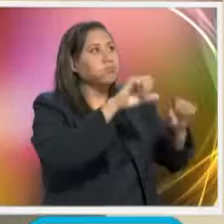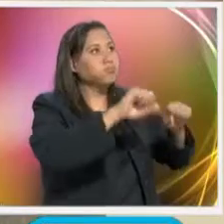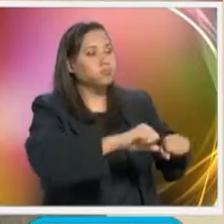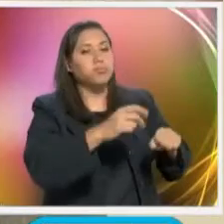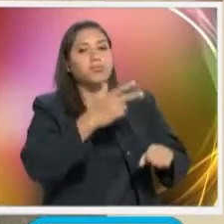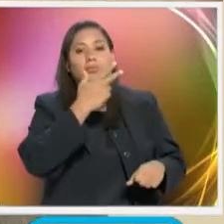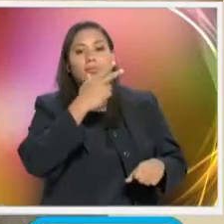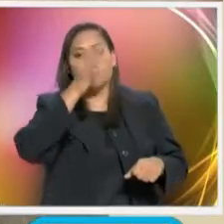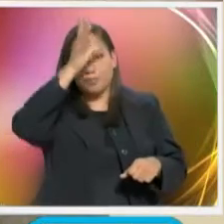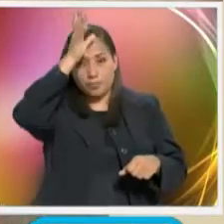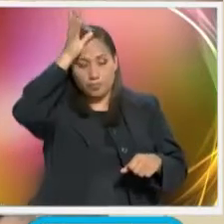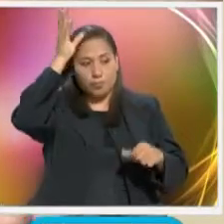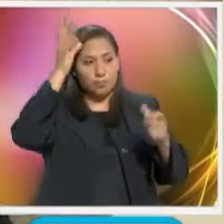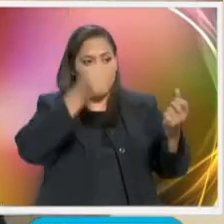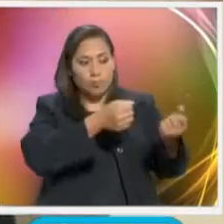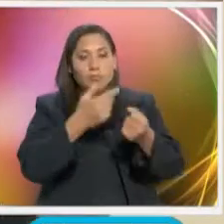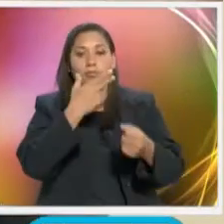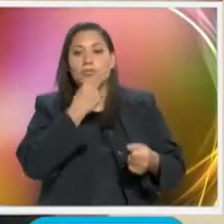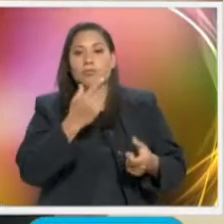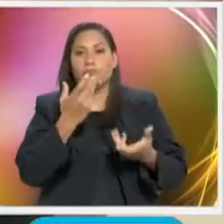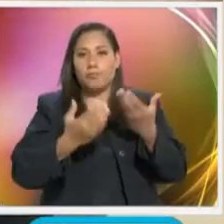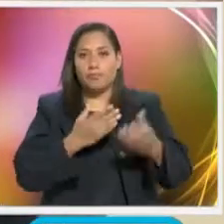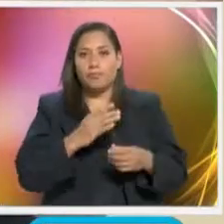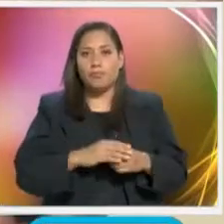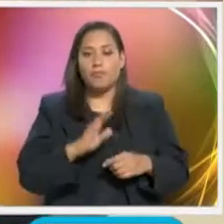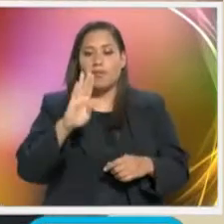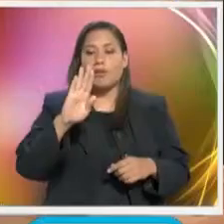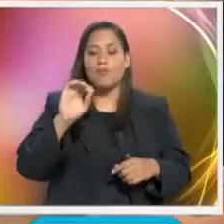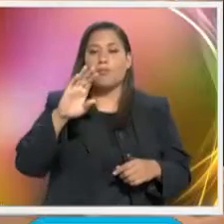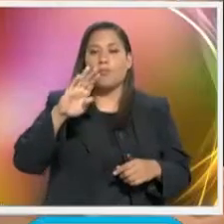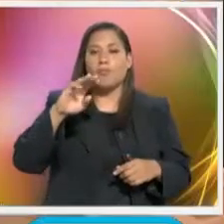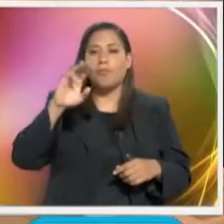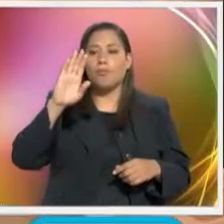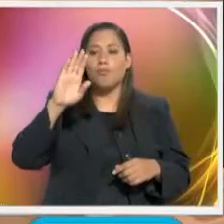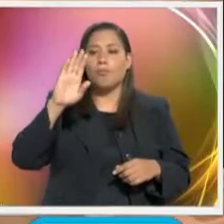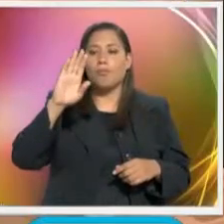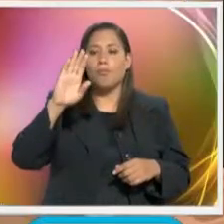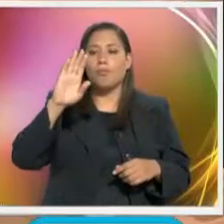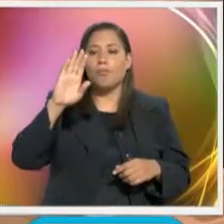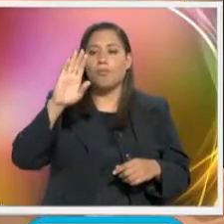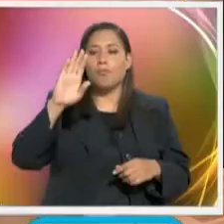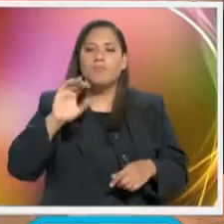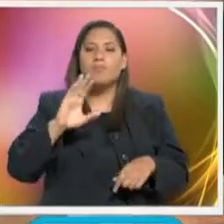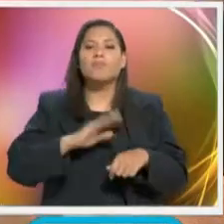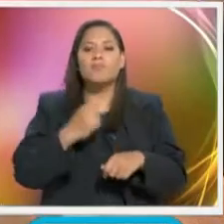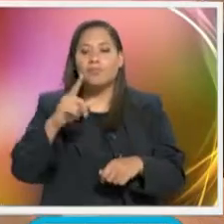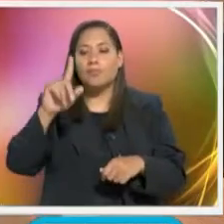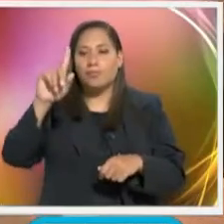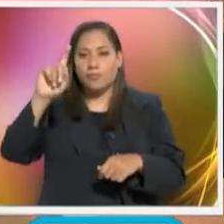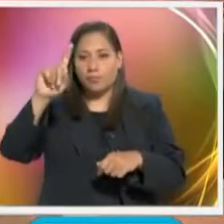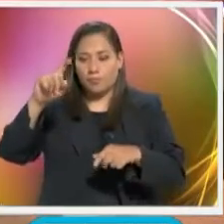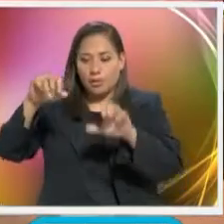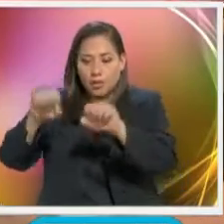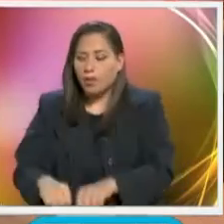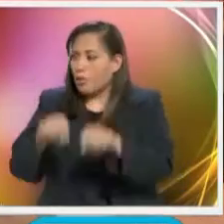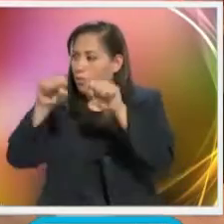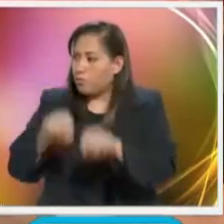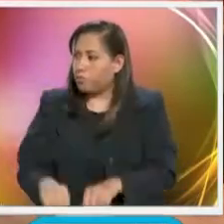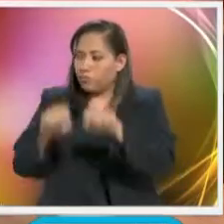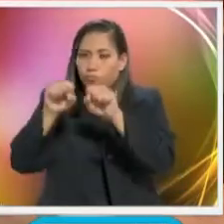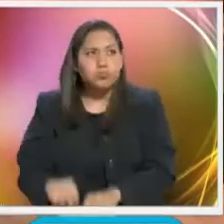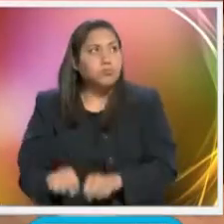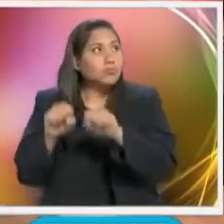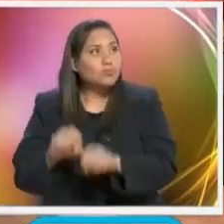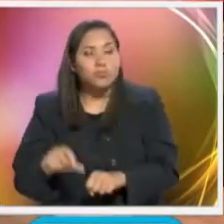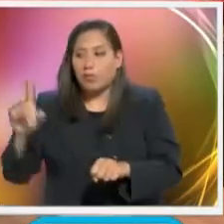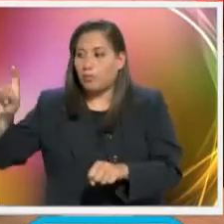¿no? Claro. Sí, en inglés bomberos, es ¿no? fireman, aquí es No me lo bombero había porque los preguntado. bomberos tomaban la bomba y entonces a la vez sí porque necesita el agua salir. Obviamente